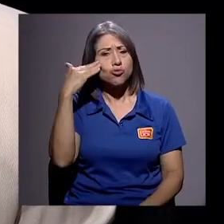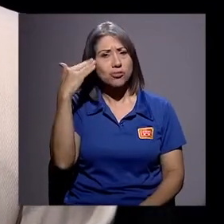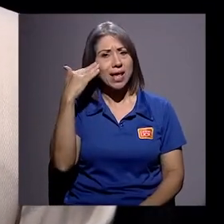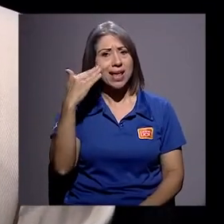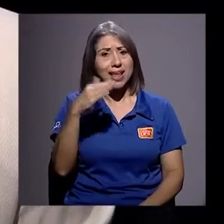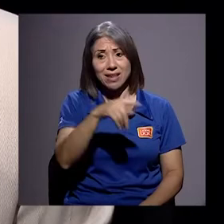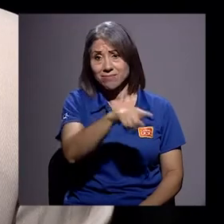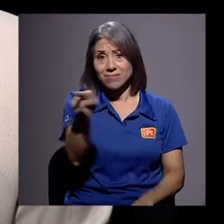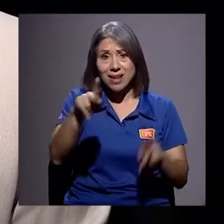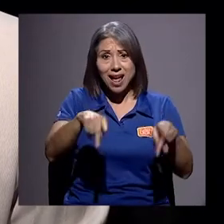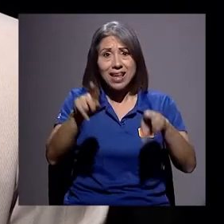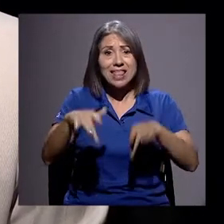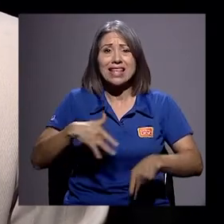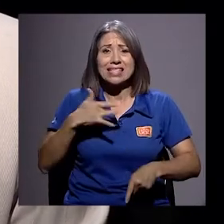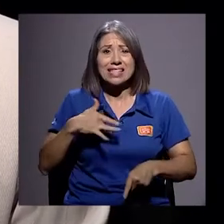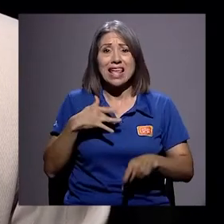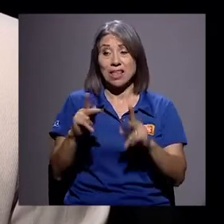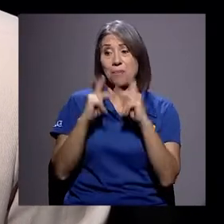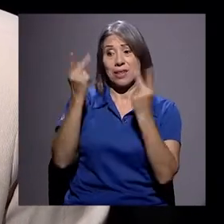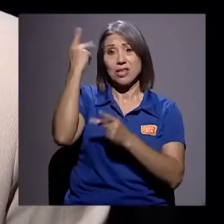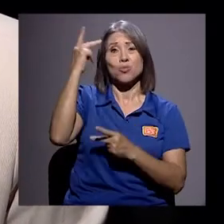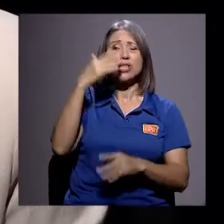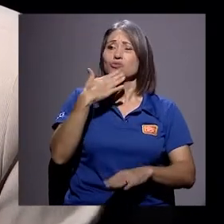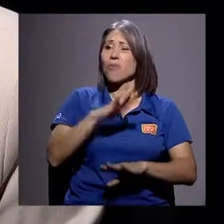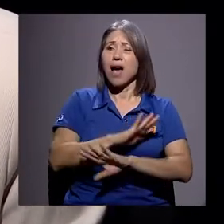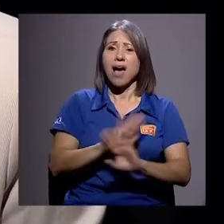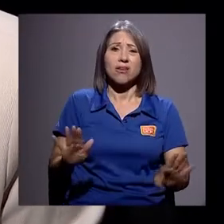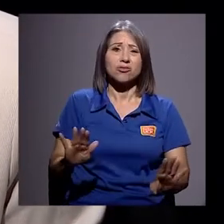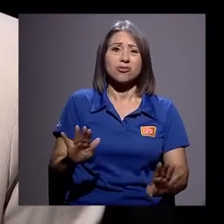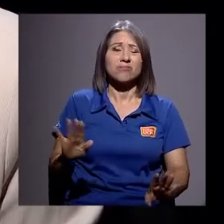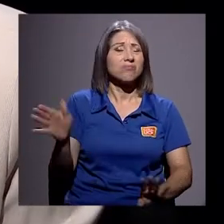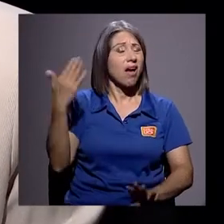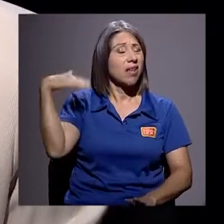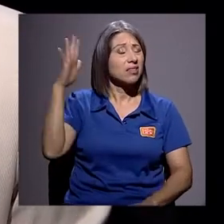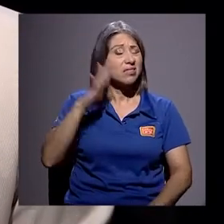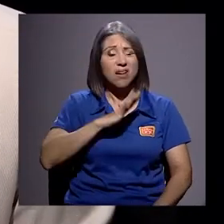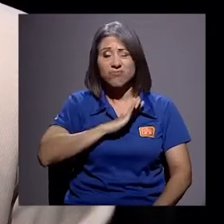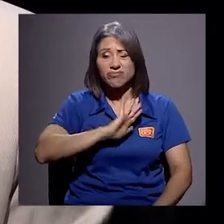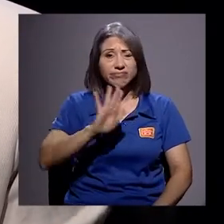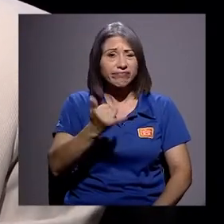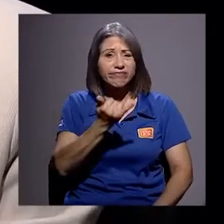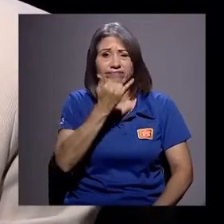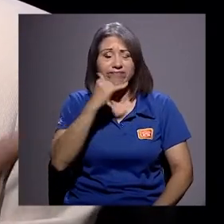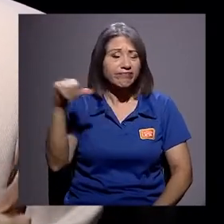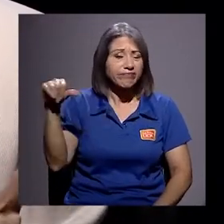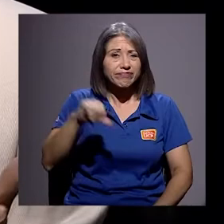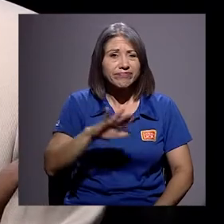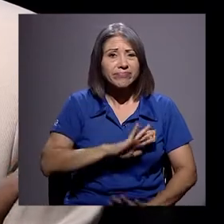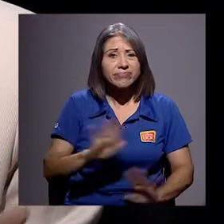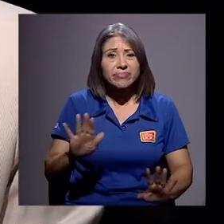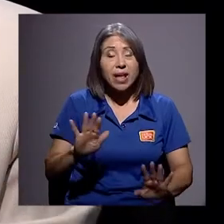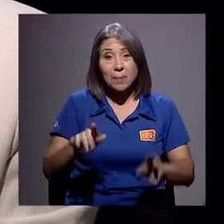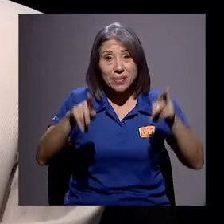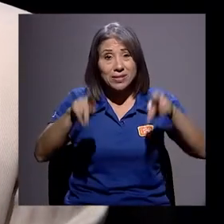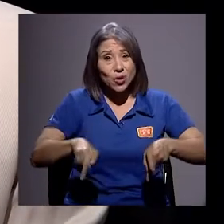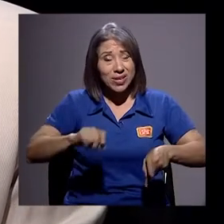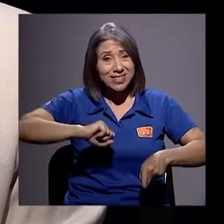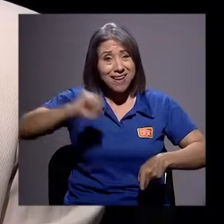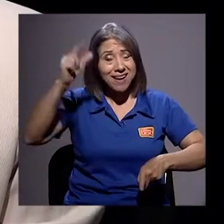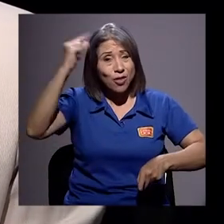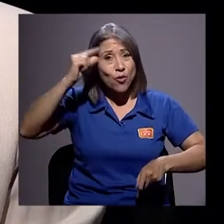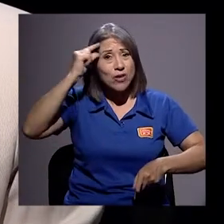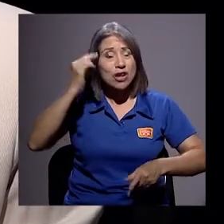siente que los partidos son los malos de la película porque claro nos han decepcionado nos han fallado de los que han estado en gobierno han